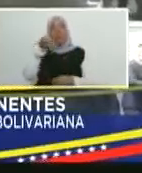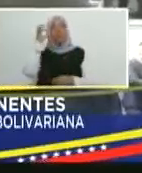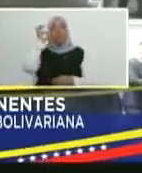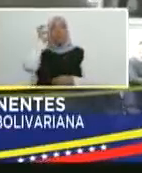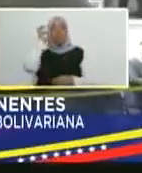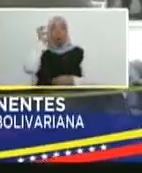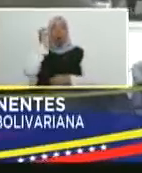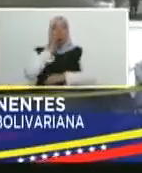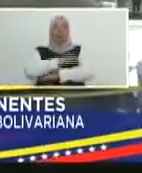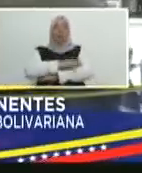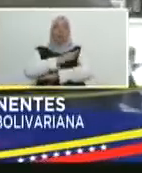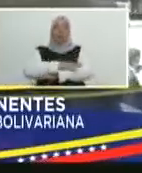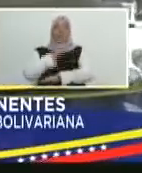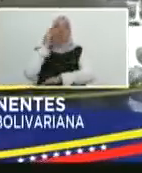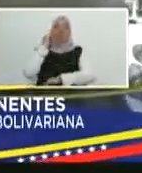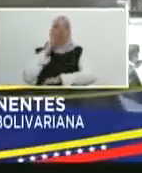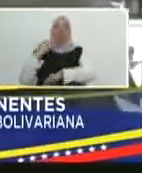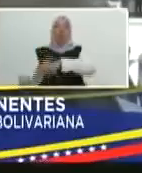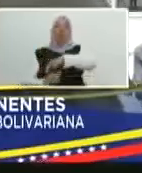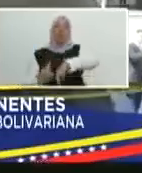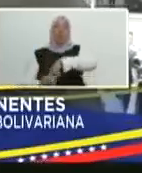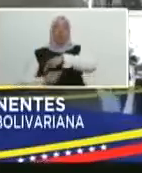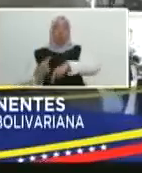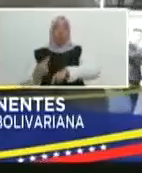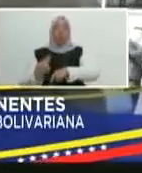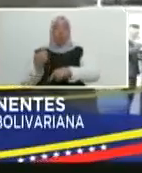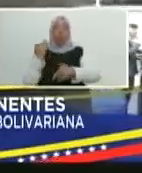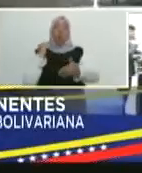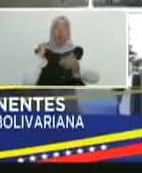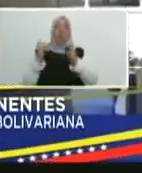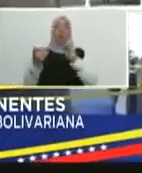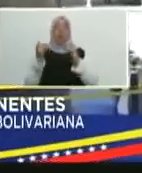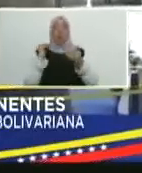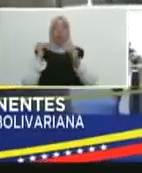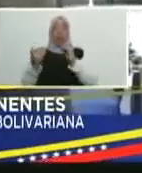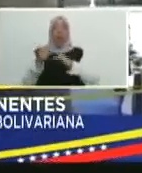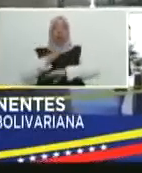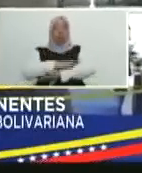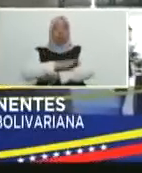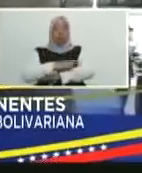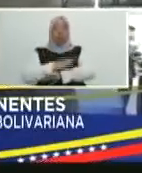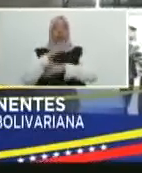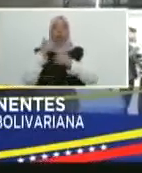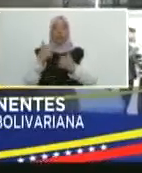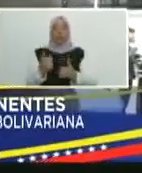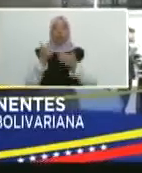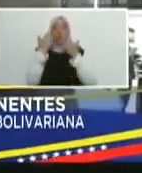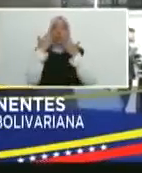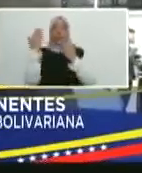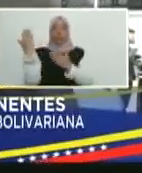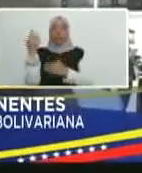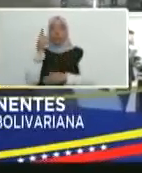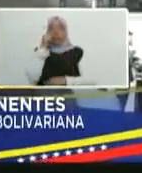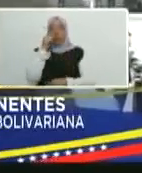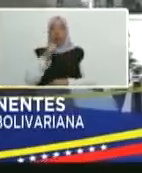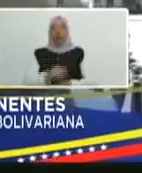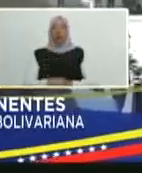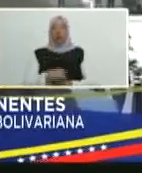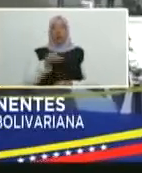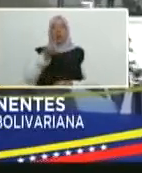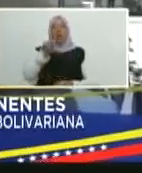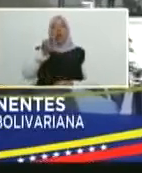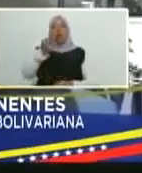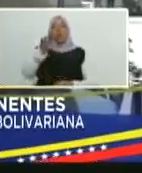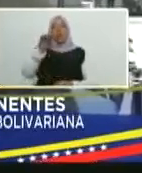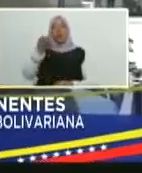principios bolivarianos, revolucionarios, con la moral y dignidad en alto. En apego Mayor absoluto. General Nayade Solomengui Loquidi Belmonte.